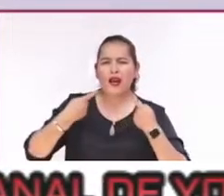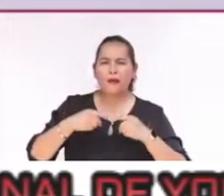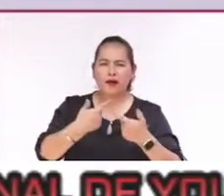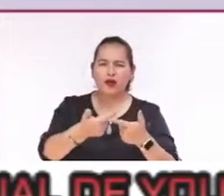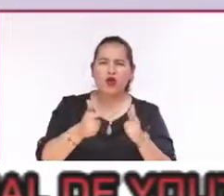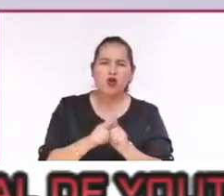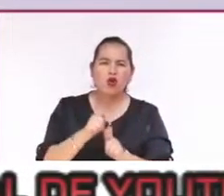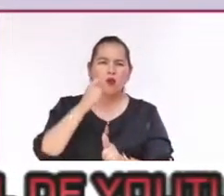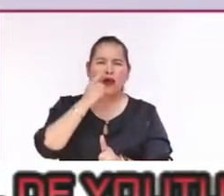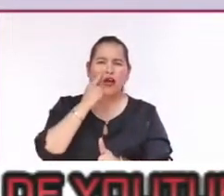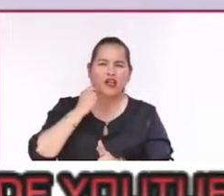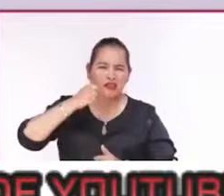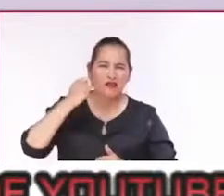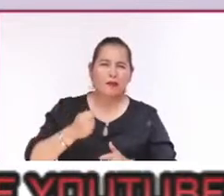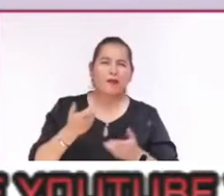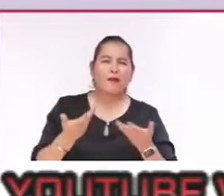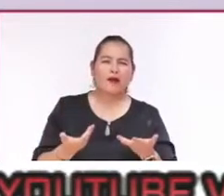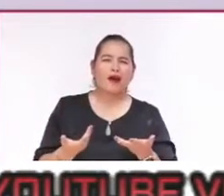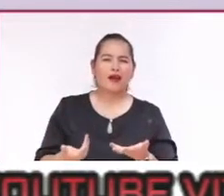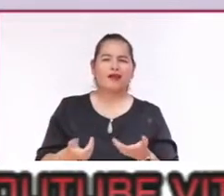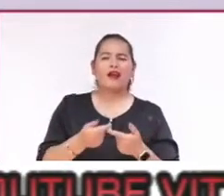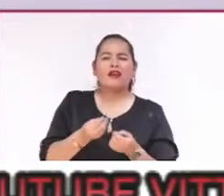A los villistas.